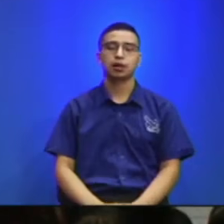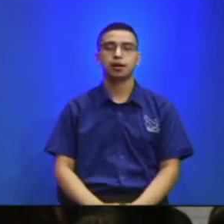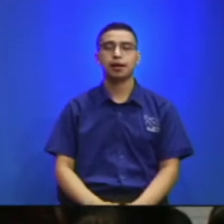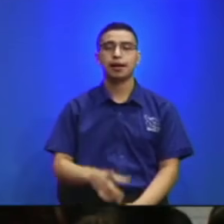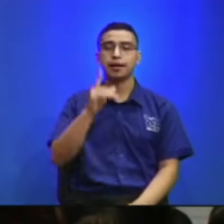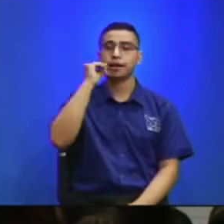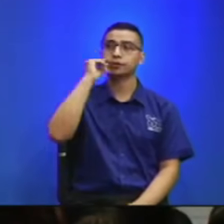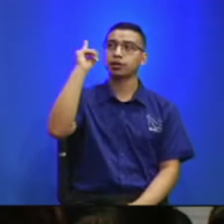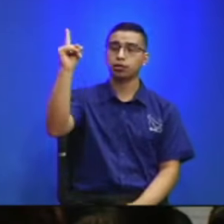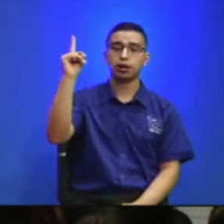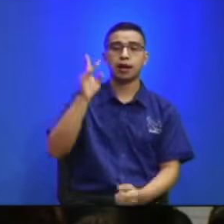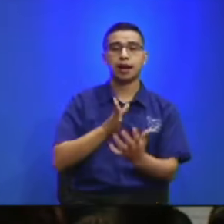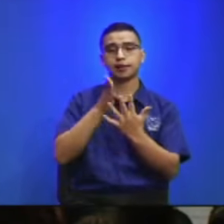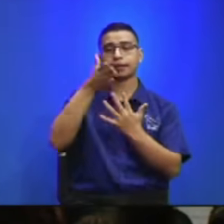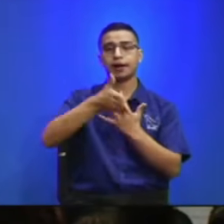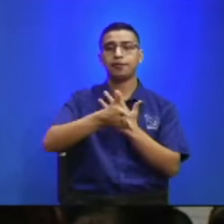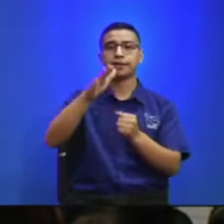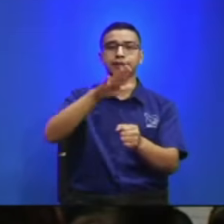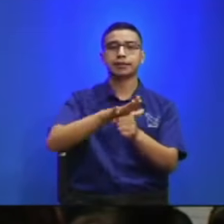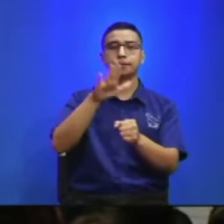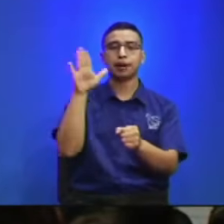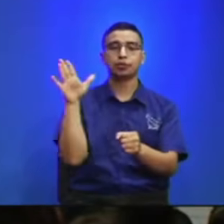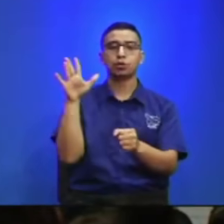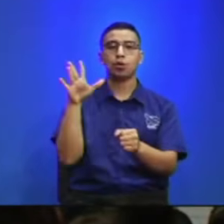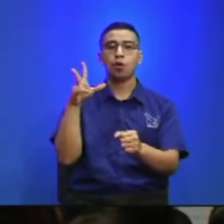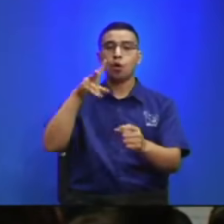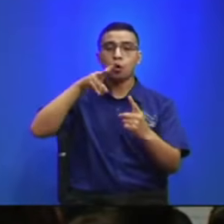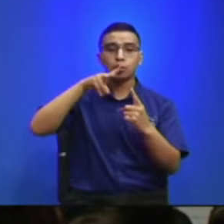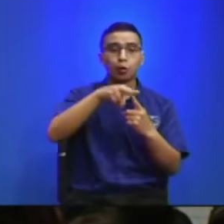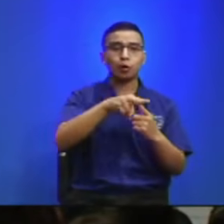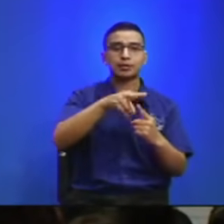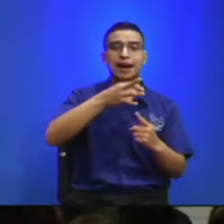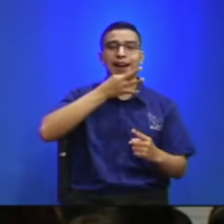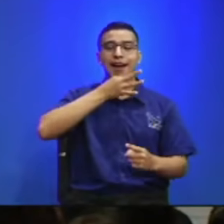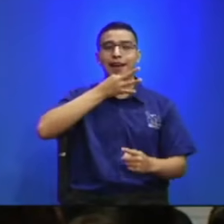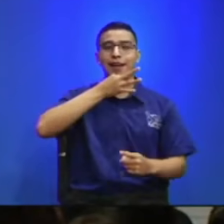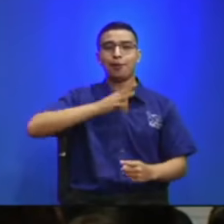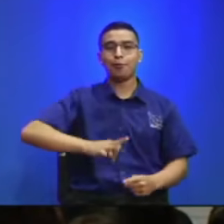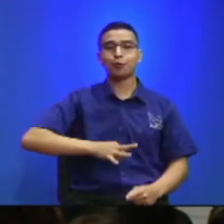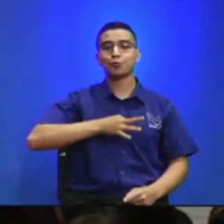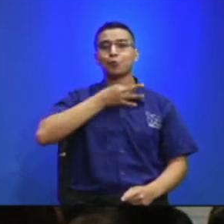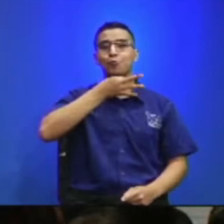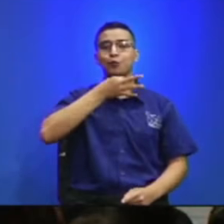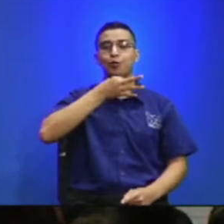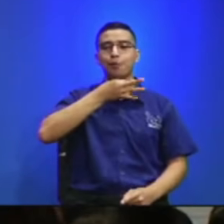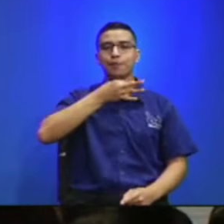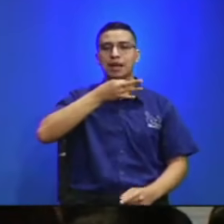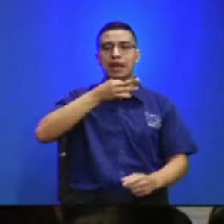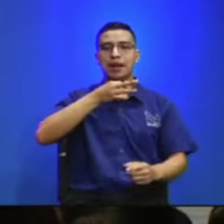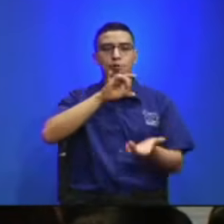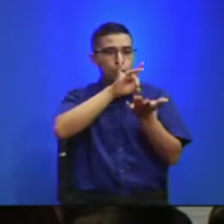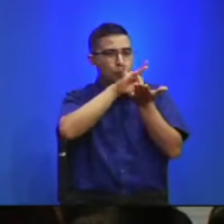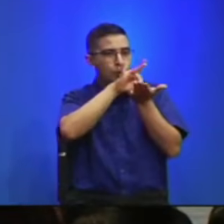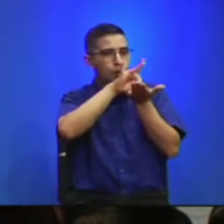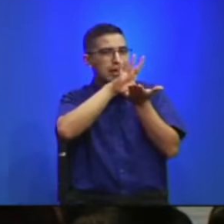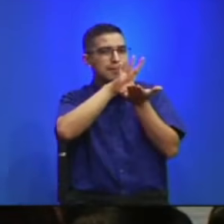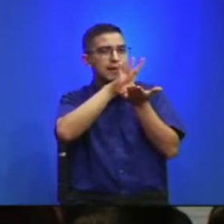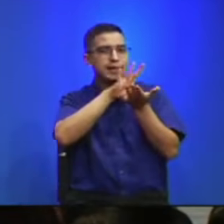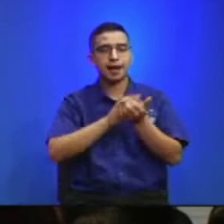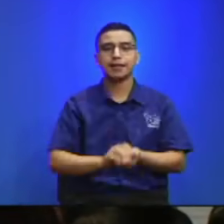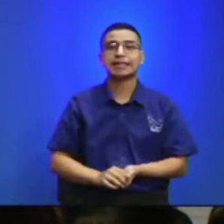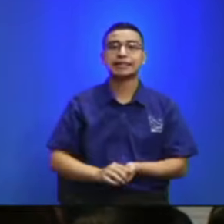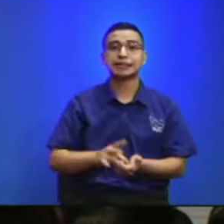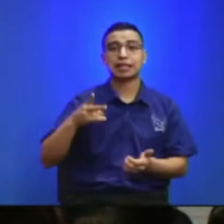señor por medio de ese pacto corta el orgullo lo lo extirpa de nuestra